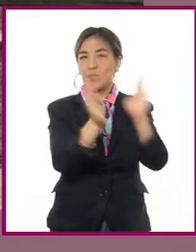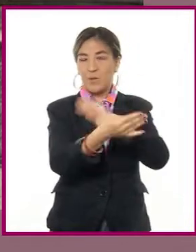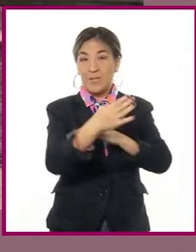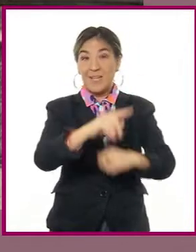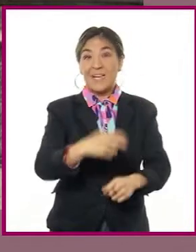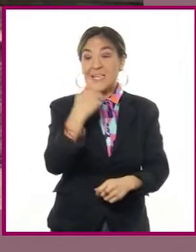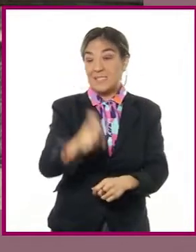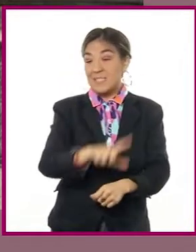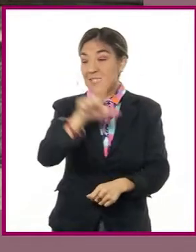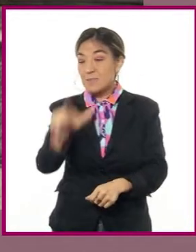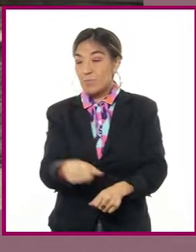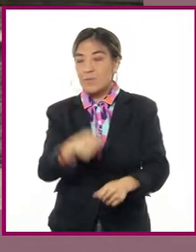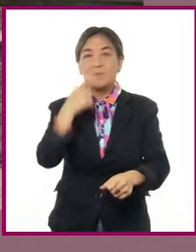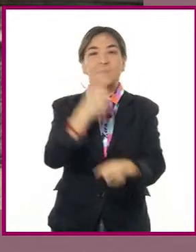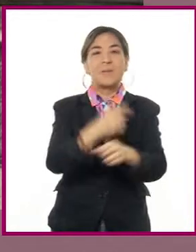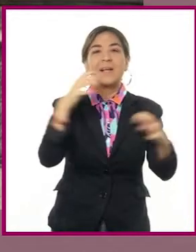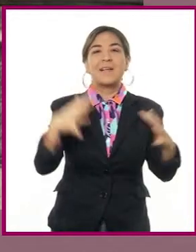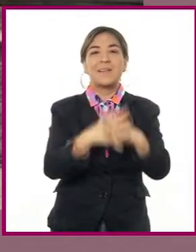la Primera Guerra Mundial.